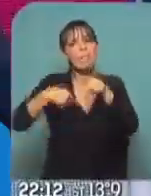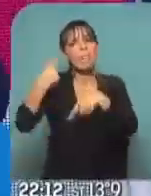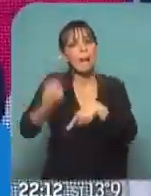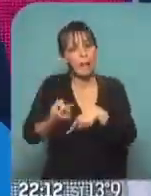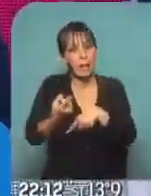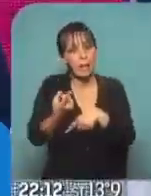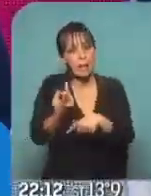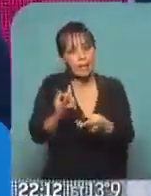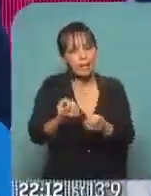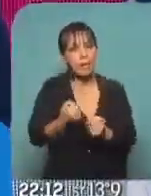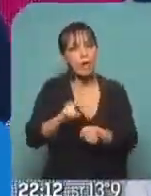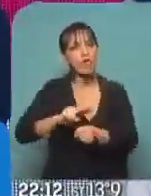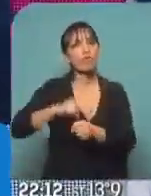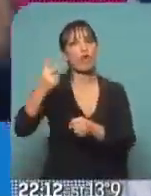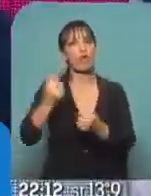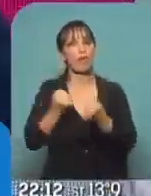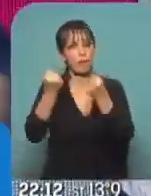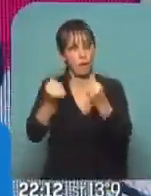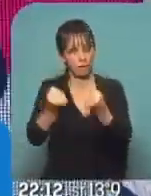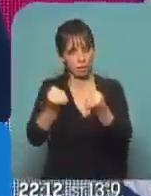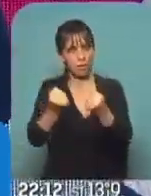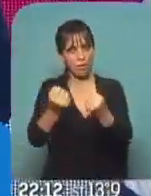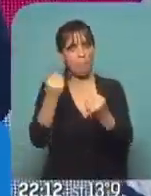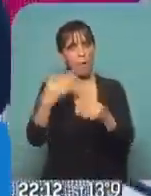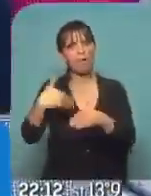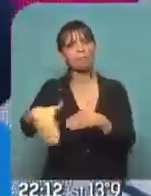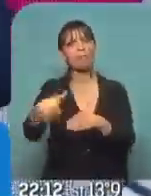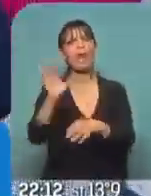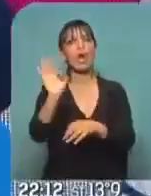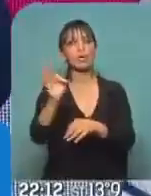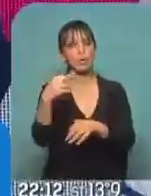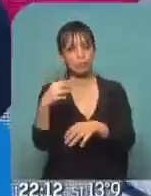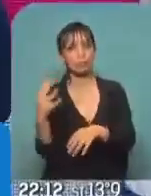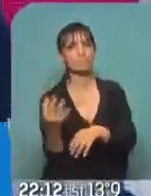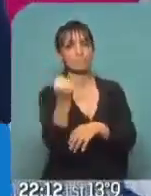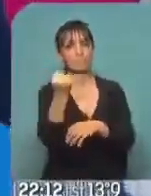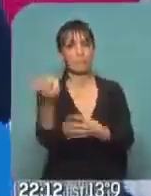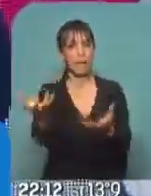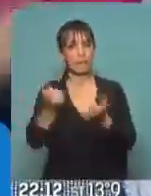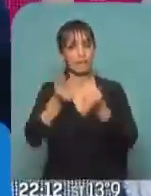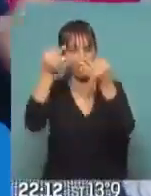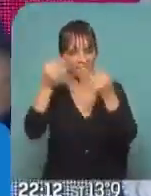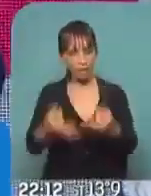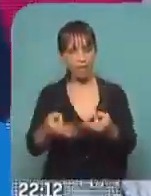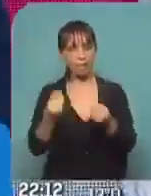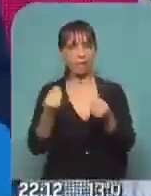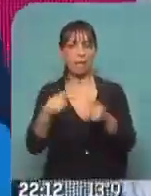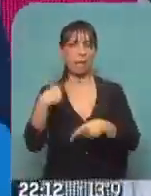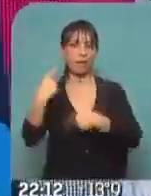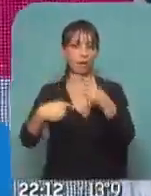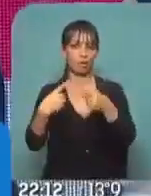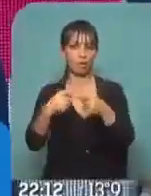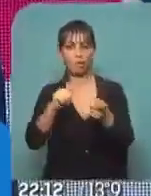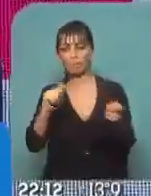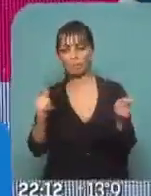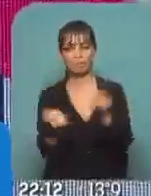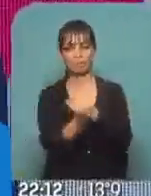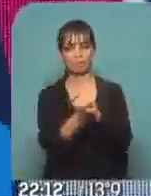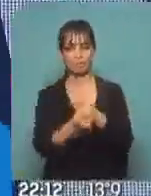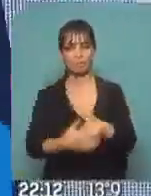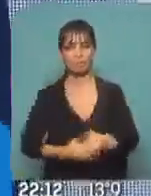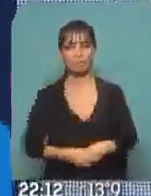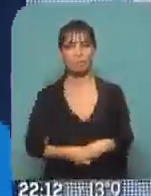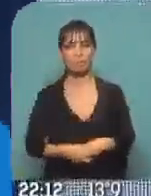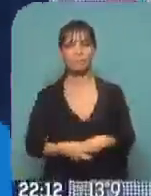redoblar los esfuerzos para que en octubre logremos el apoyo que se necesita para continuar con el cambio.